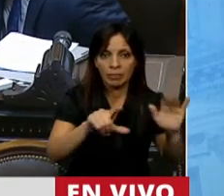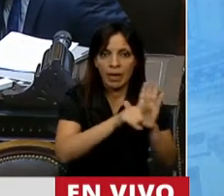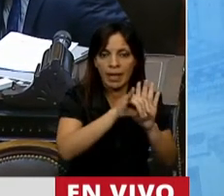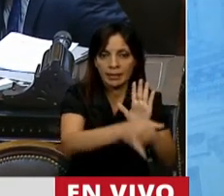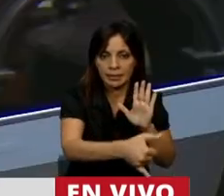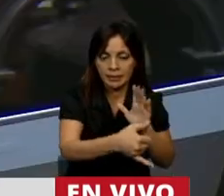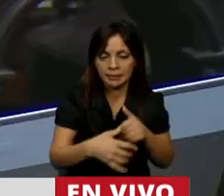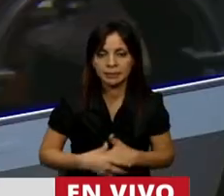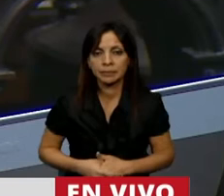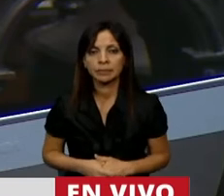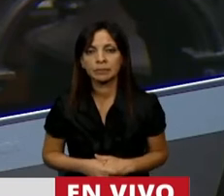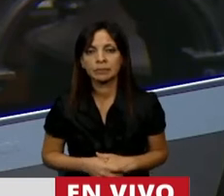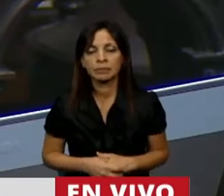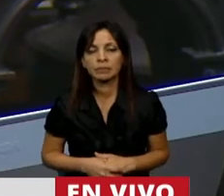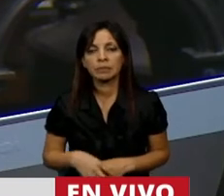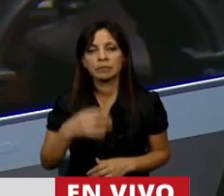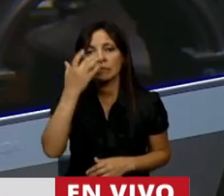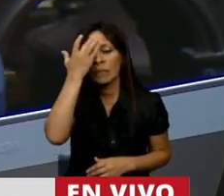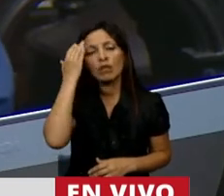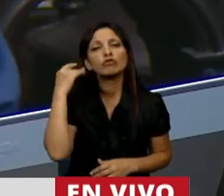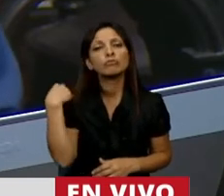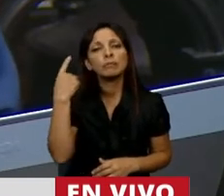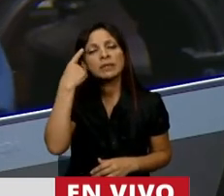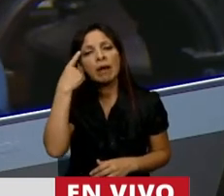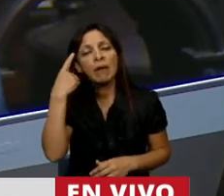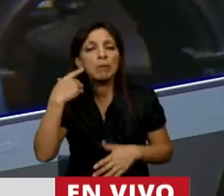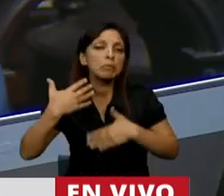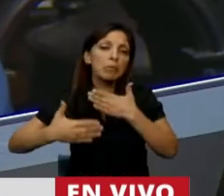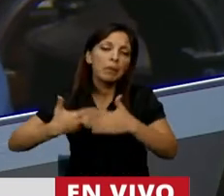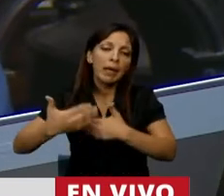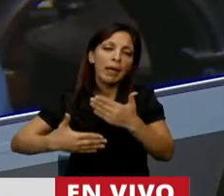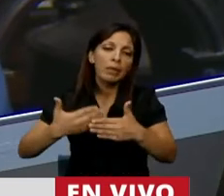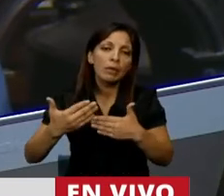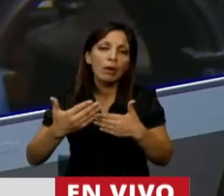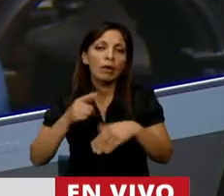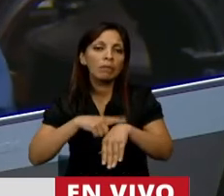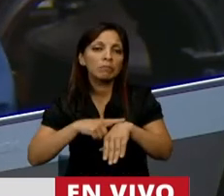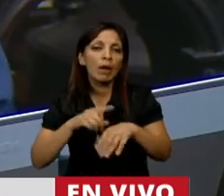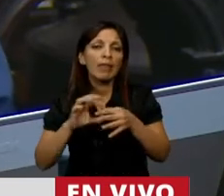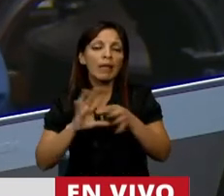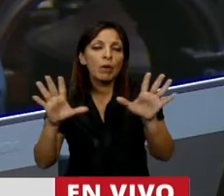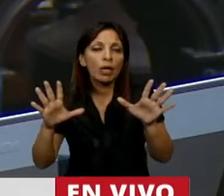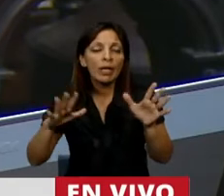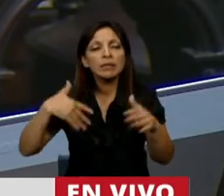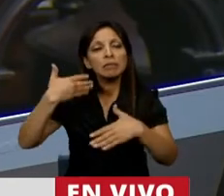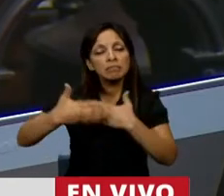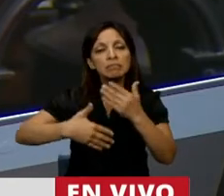proyecto. Y uno suponía que con el transcurrir de la democracia, la tolerancia